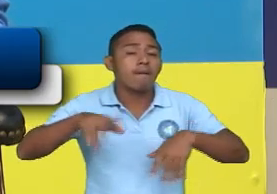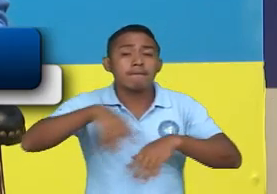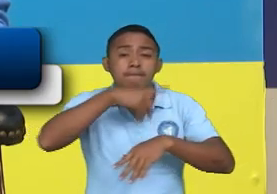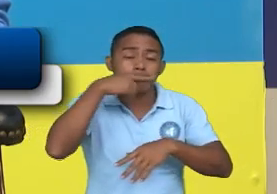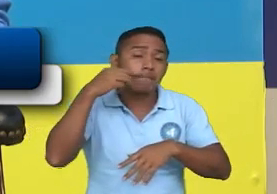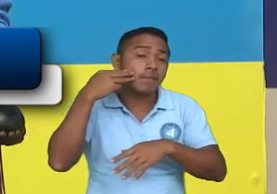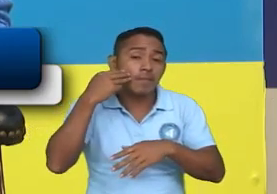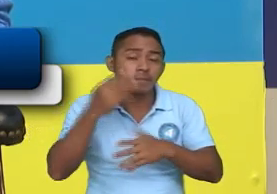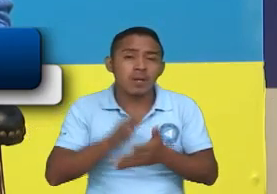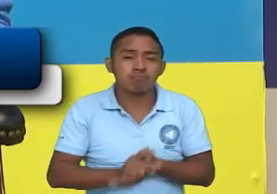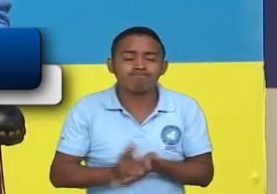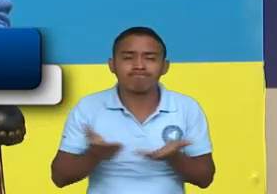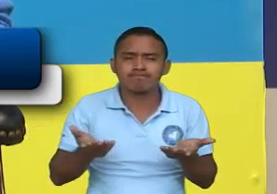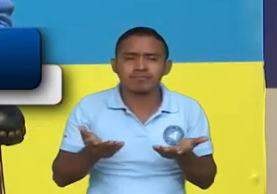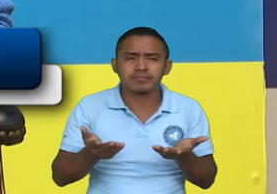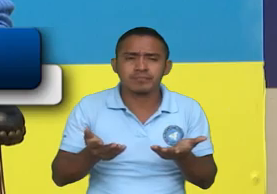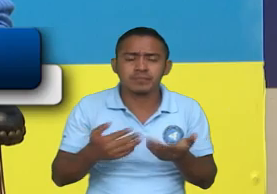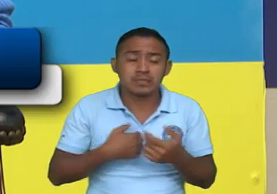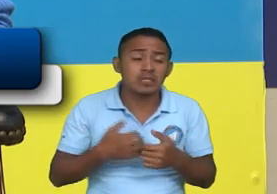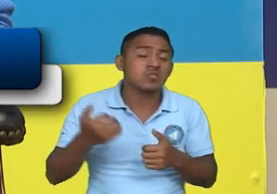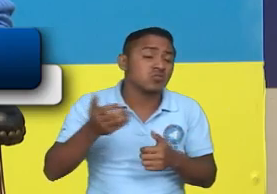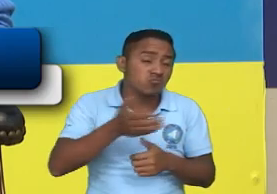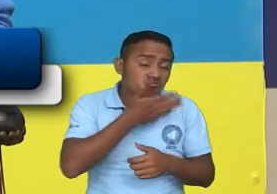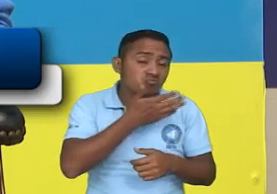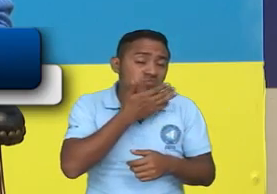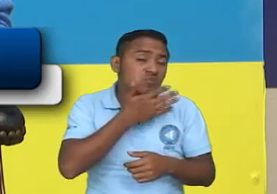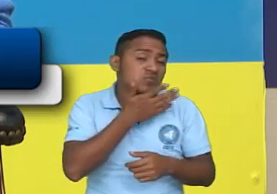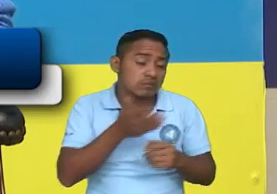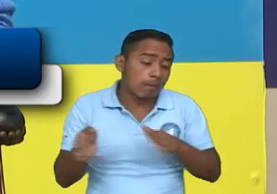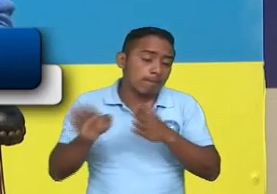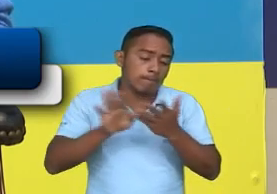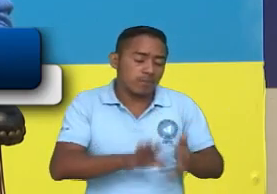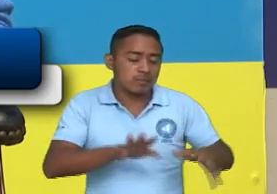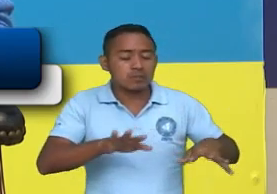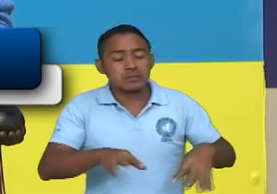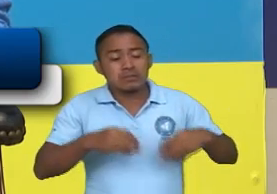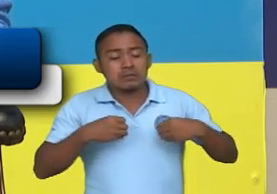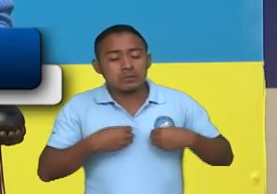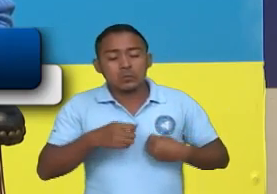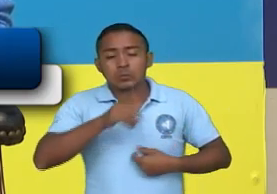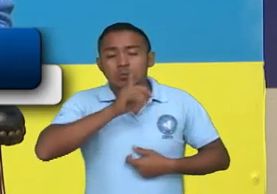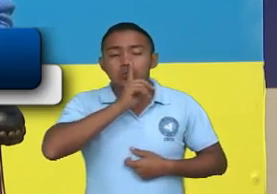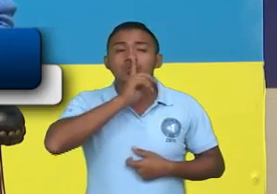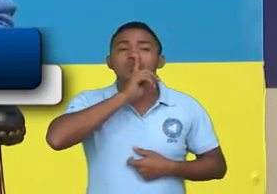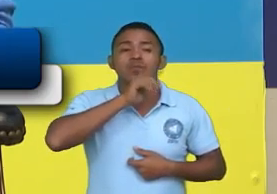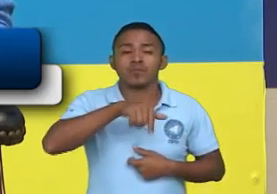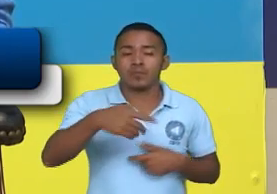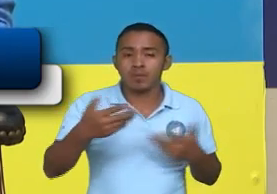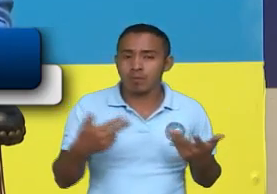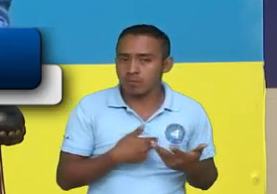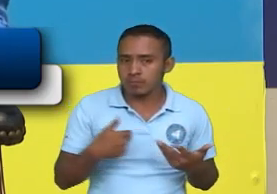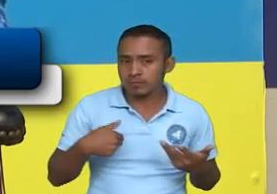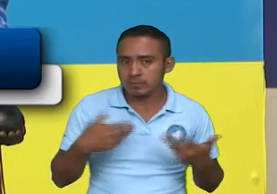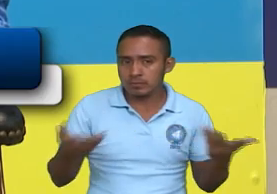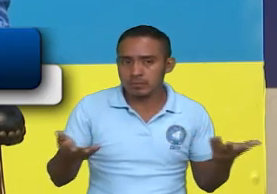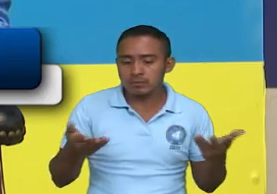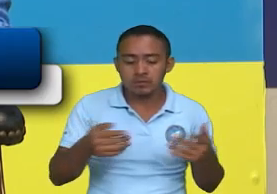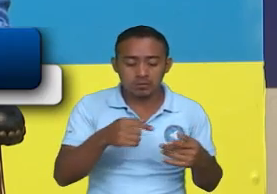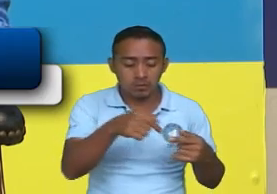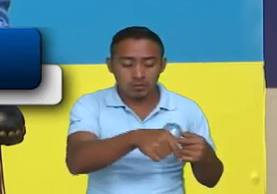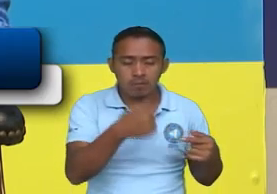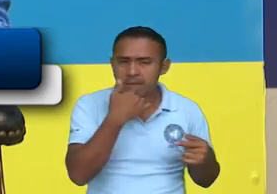que presenta alguna alteración de este tipo que pueda desencadenar un evento súbito de esto. ¿Qué tan frecuente en Nicaragua es esto?